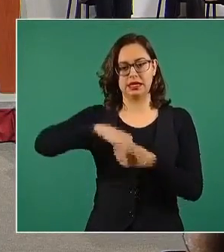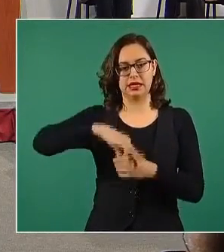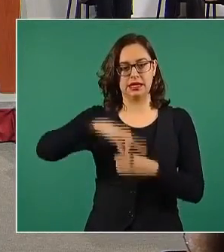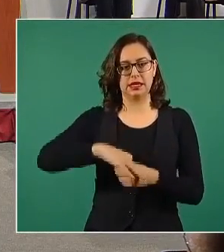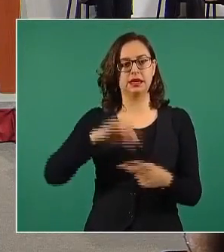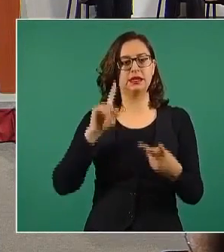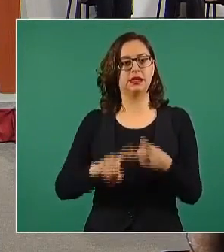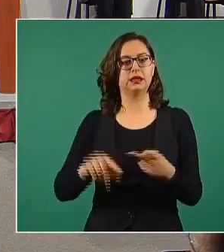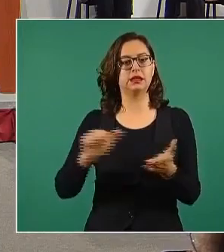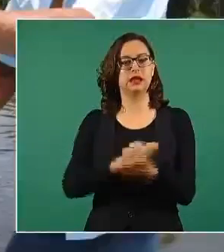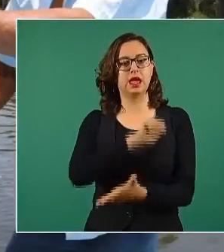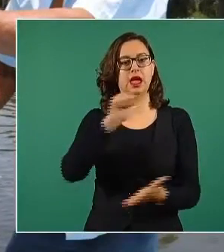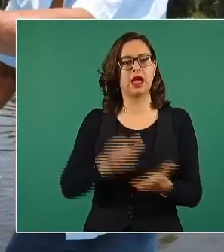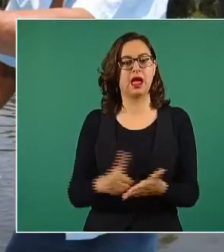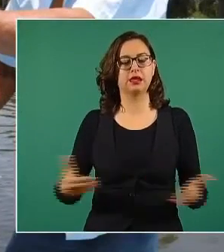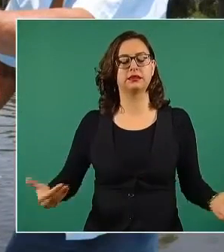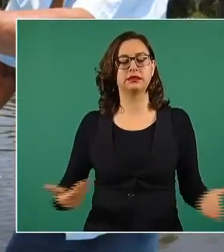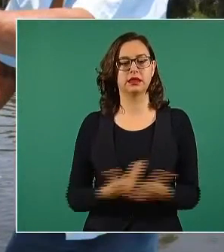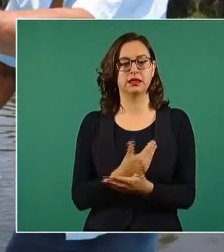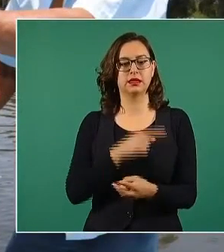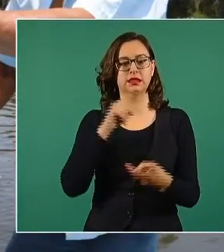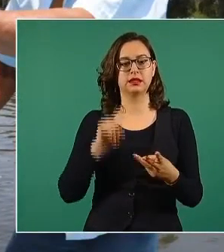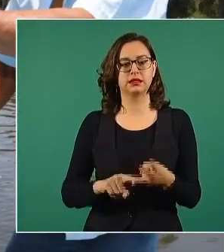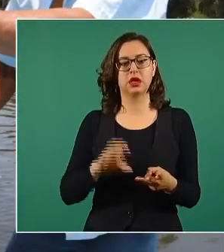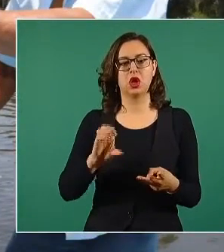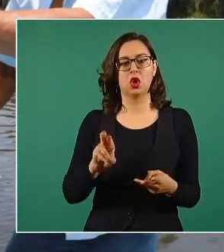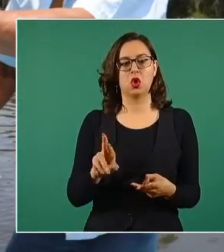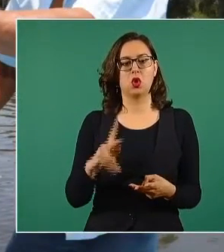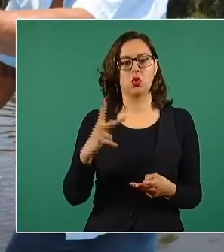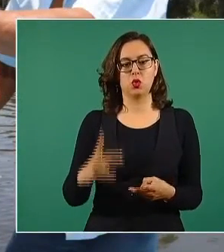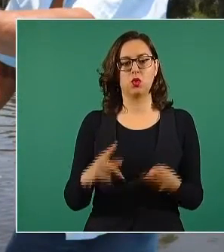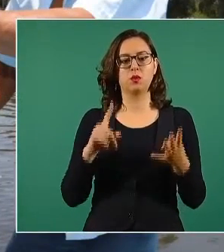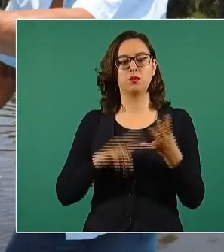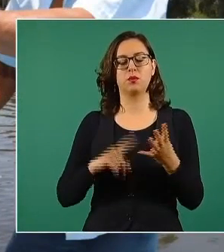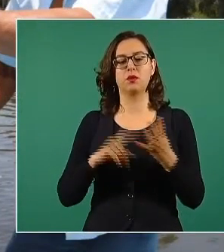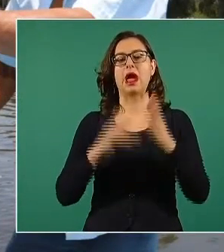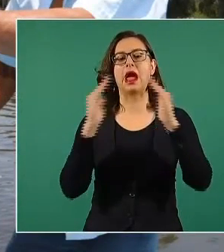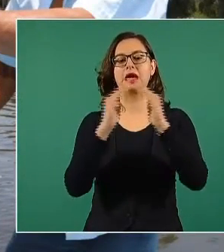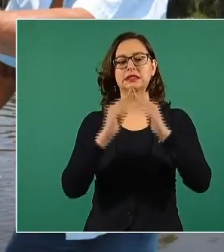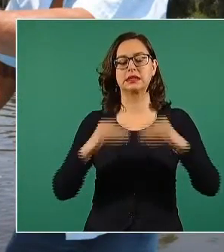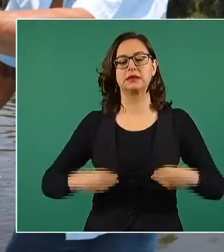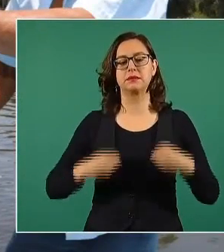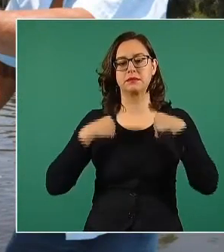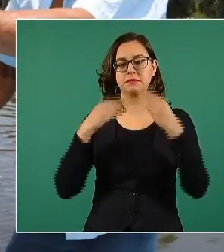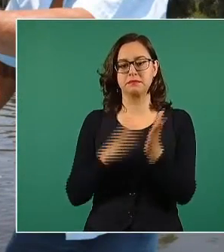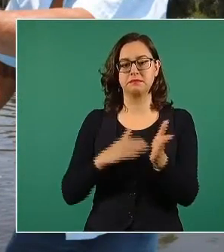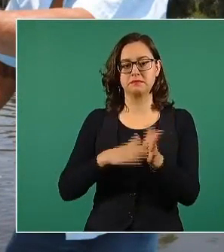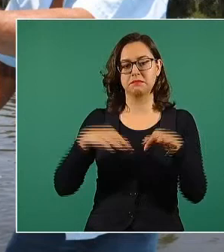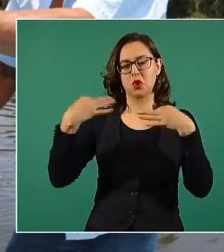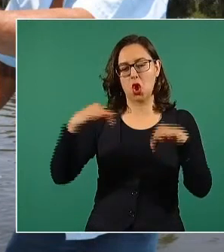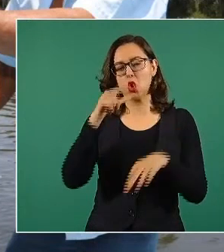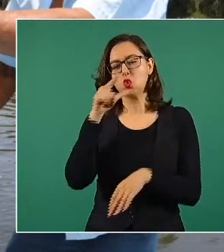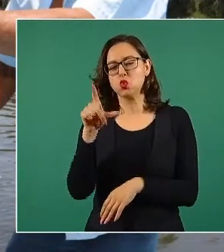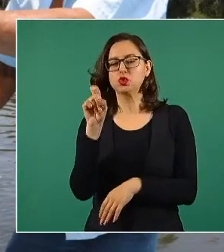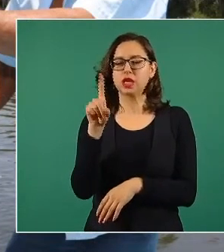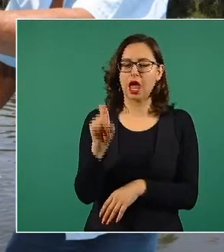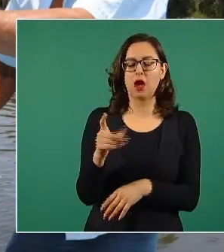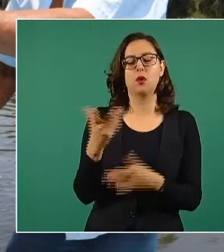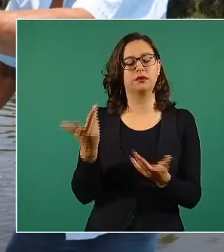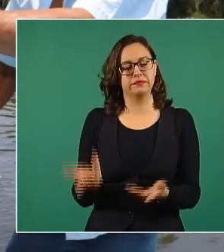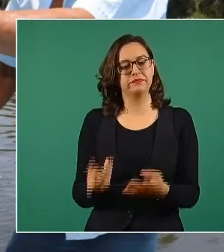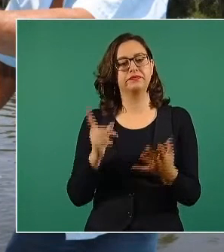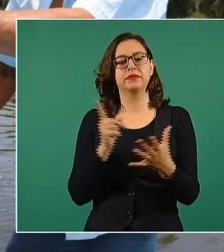nacimiento, la CURP, el comprobante de domicilio, y es necesario un teléfono para que les demos